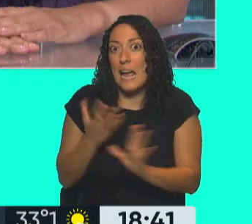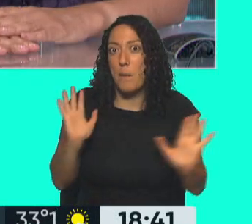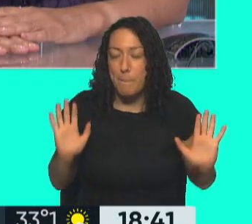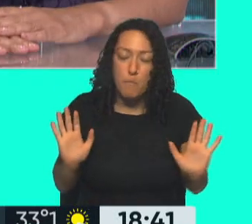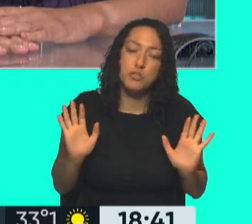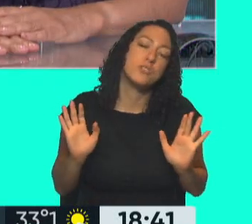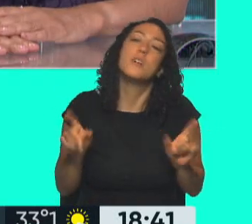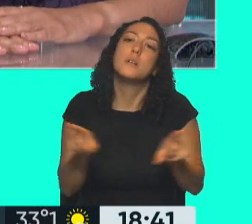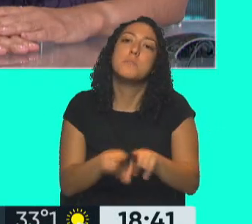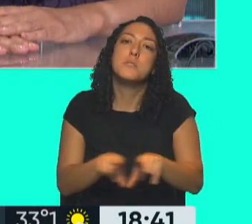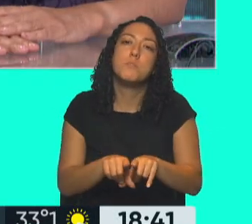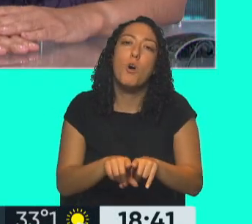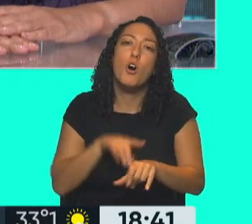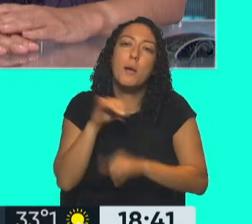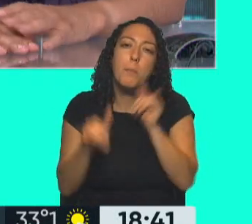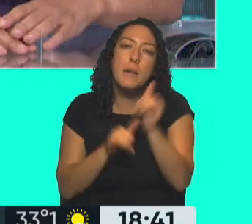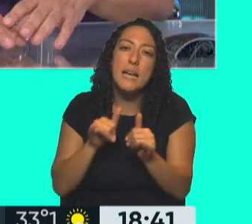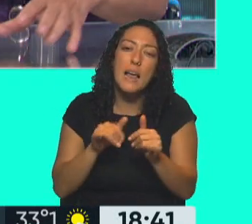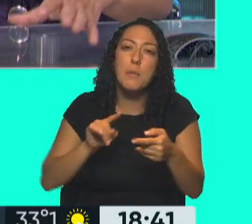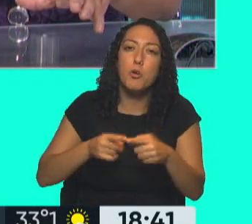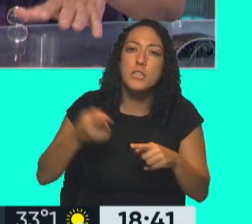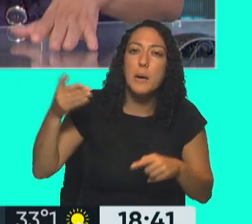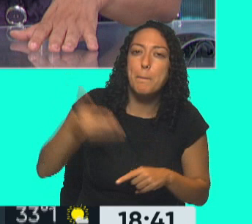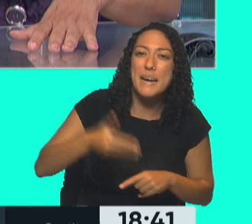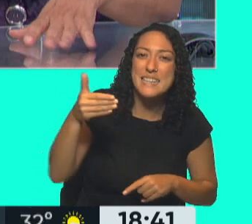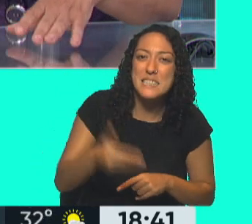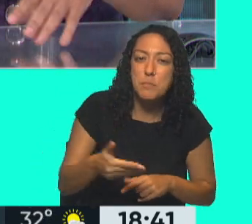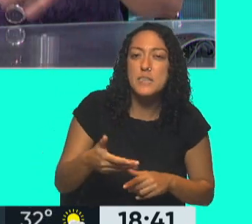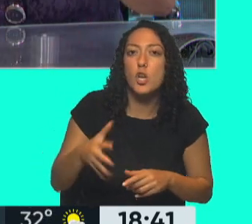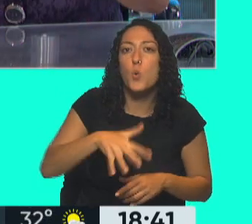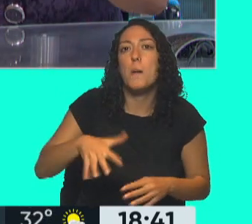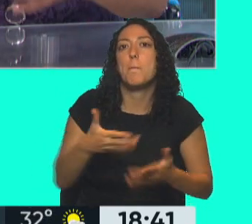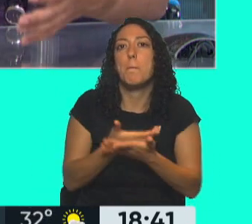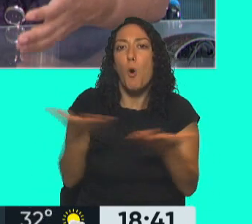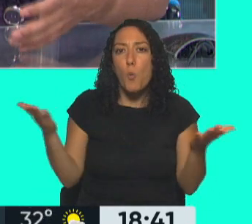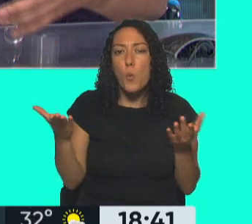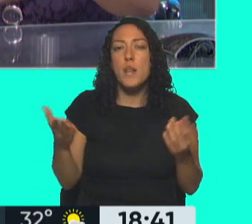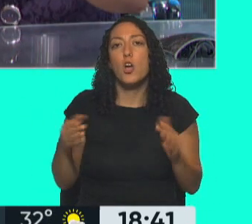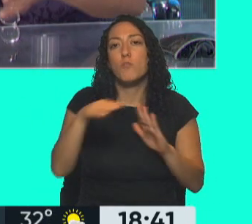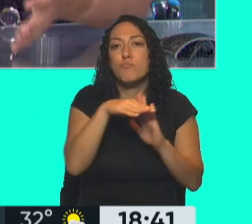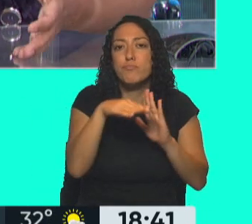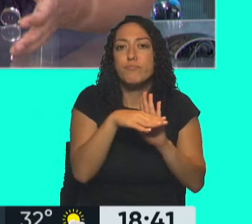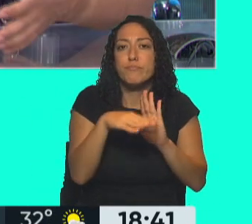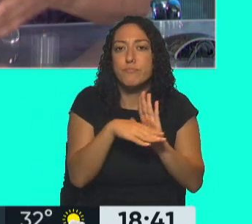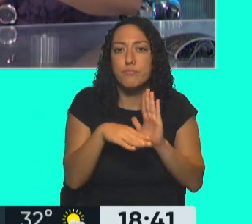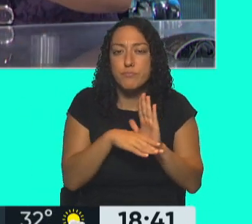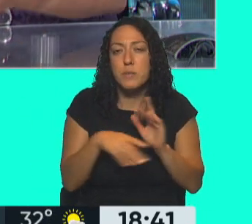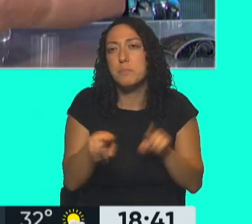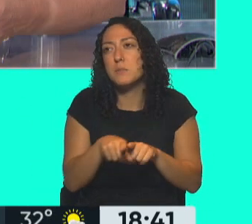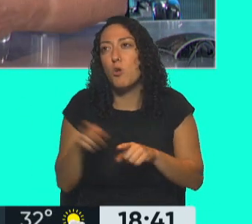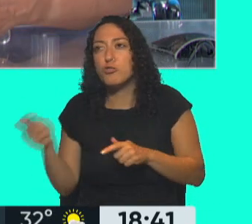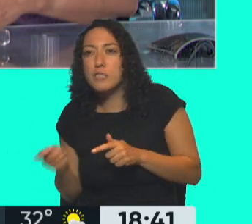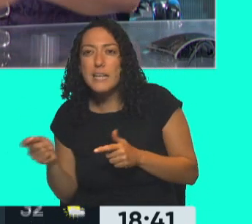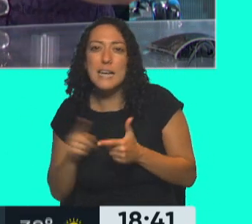una definición de participación política en el espacio público porque lideran por ejemplo sindicatos